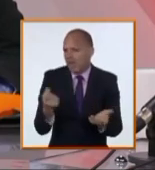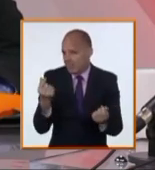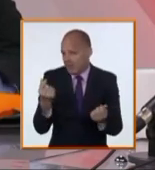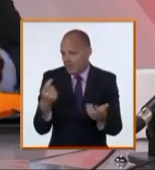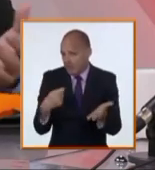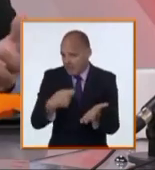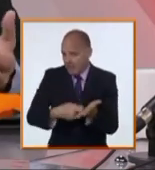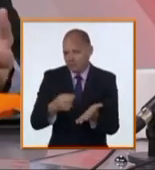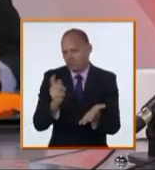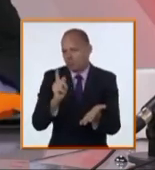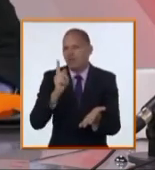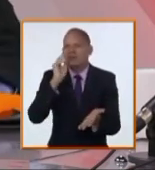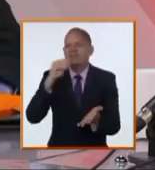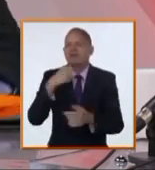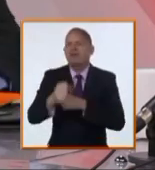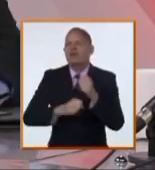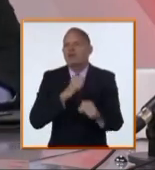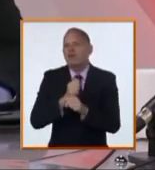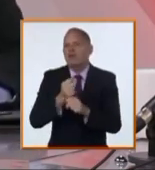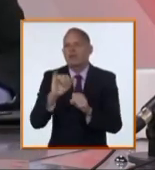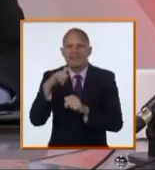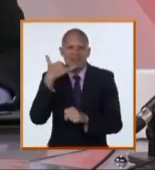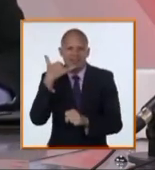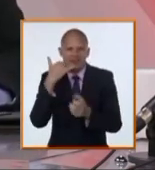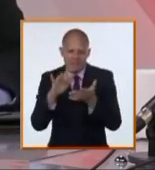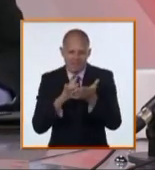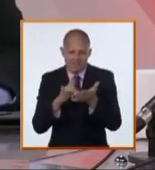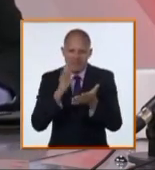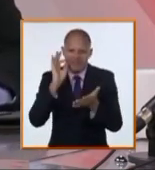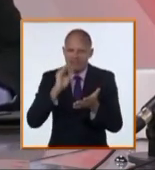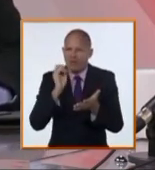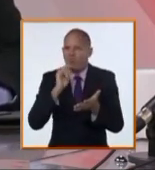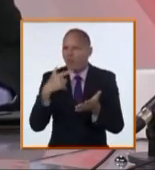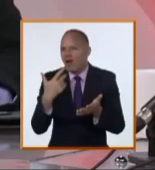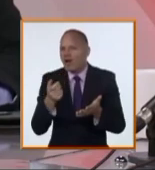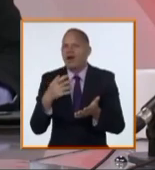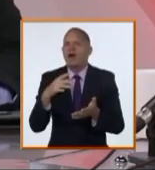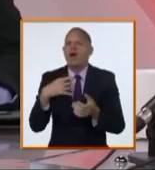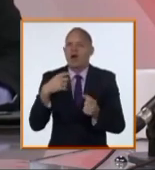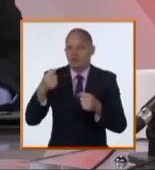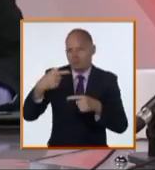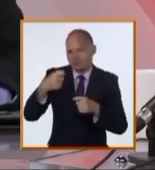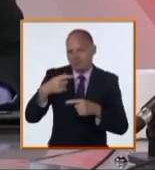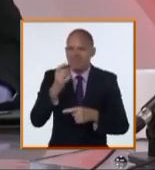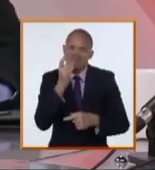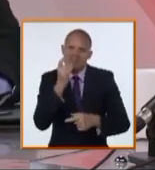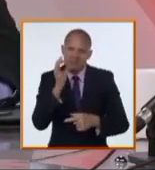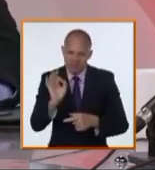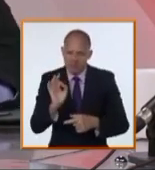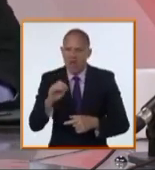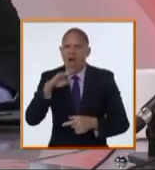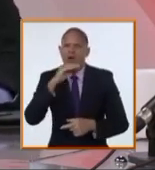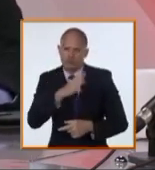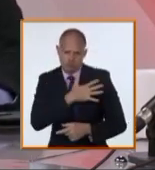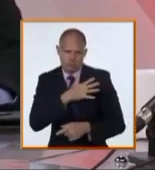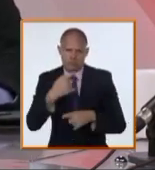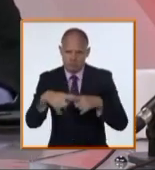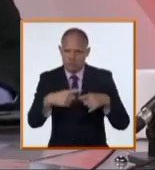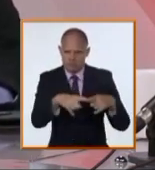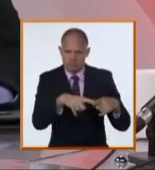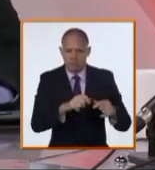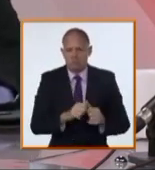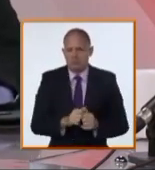digital todo en medio de un proceso de bancarización en el que estamos inmersos como sociedad qué está pasando en el turismo